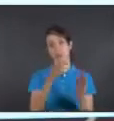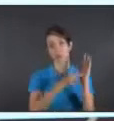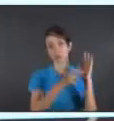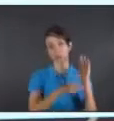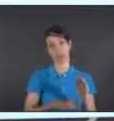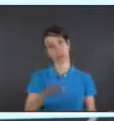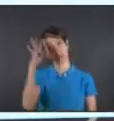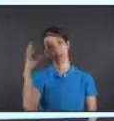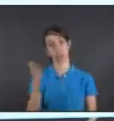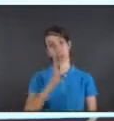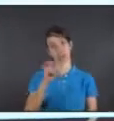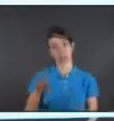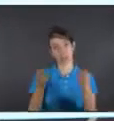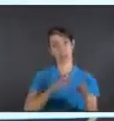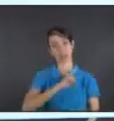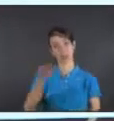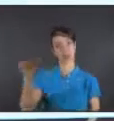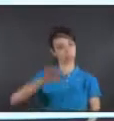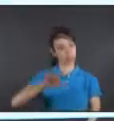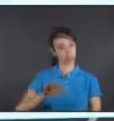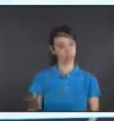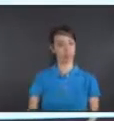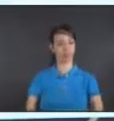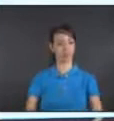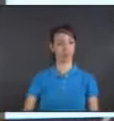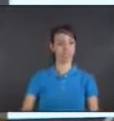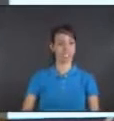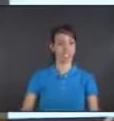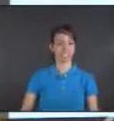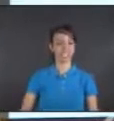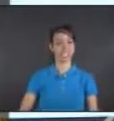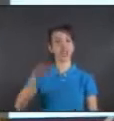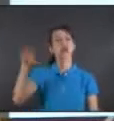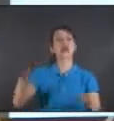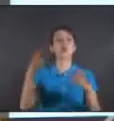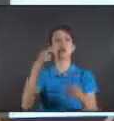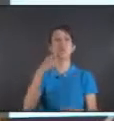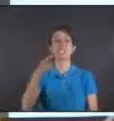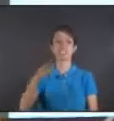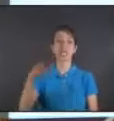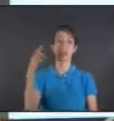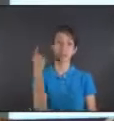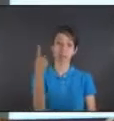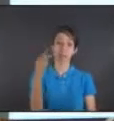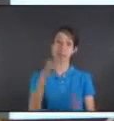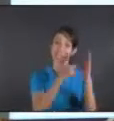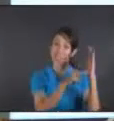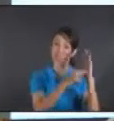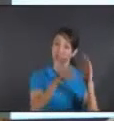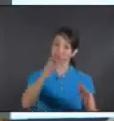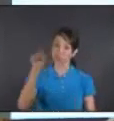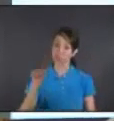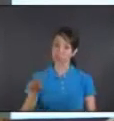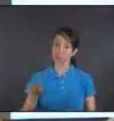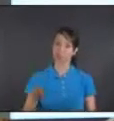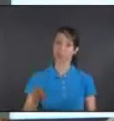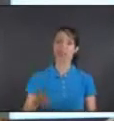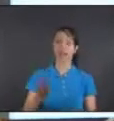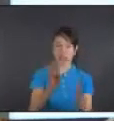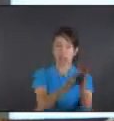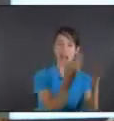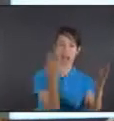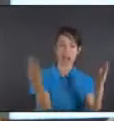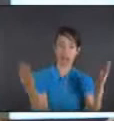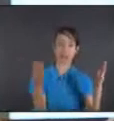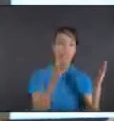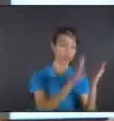Porque mire, ¿qué significaba, qué fue lo que sucedió el primer día? Écheme una